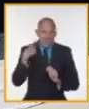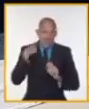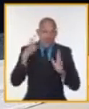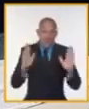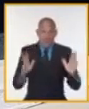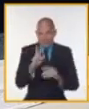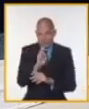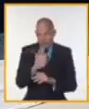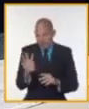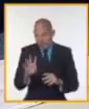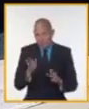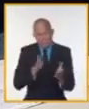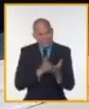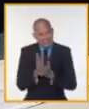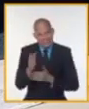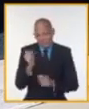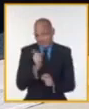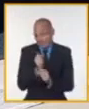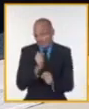lo ideológico.